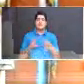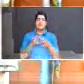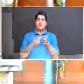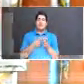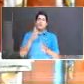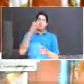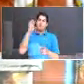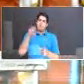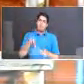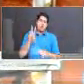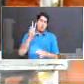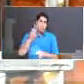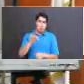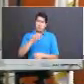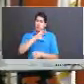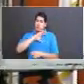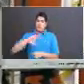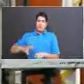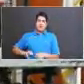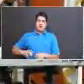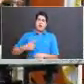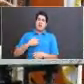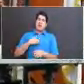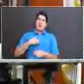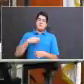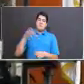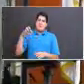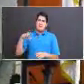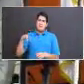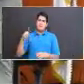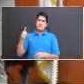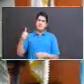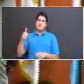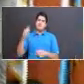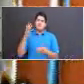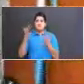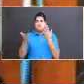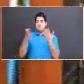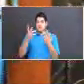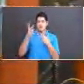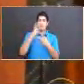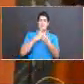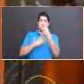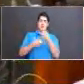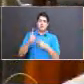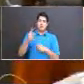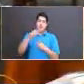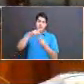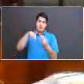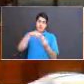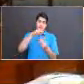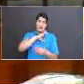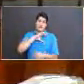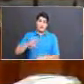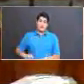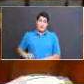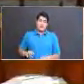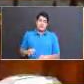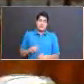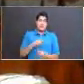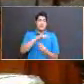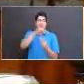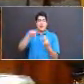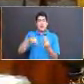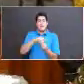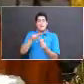cristiano. Y mi prima aparentemente venía de una familia cristiana. Y entonces la familia de